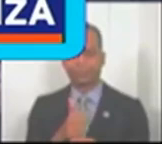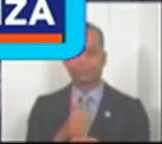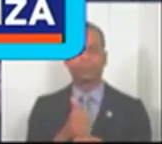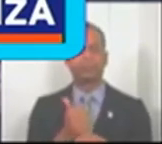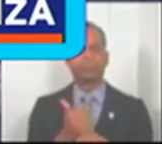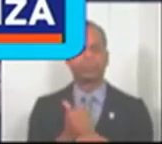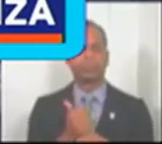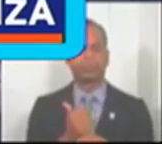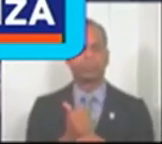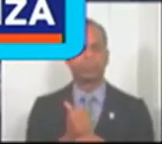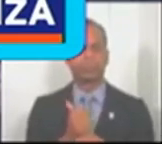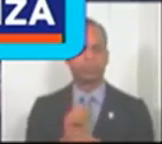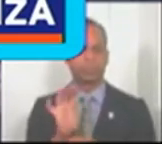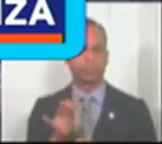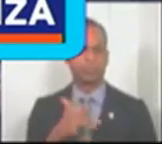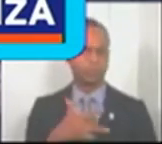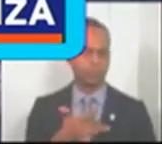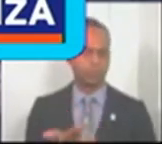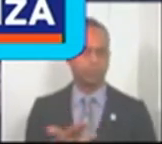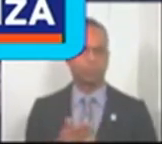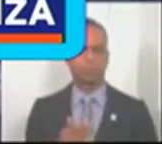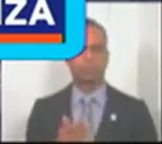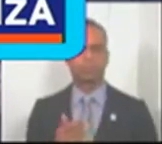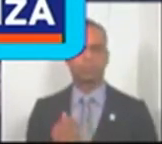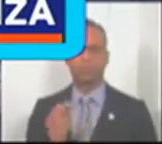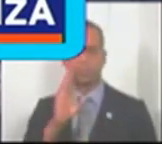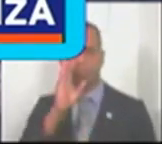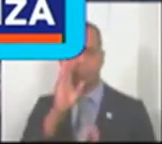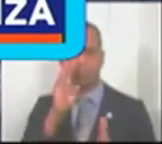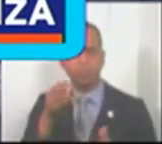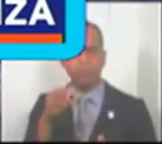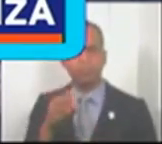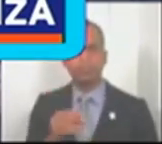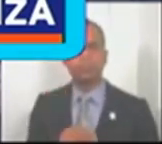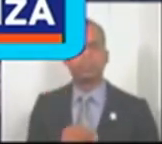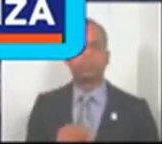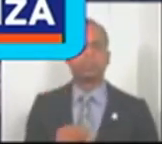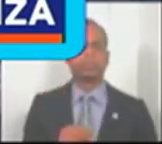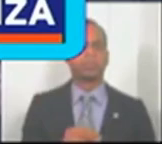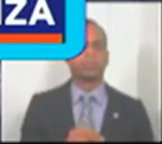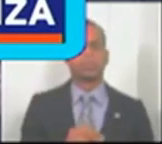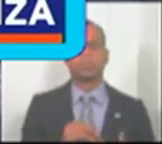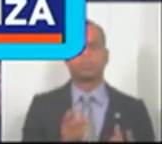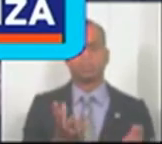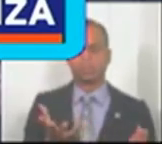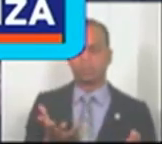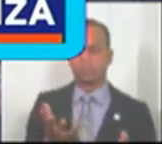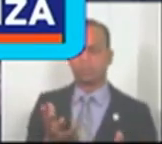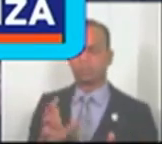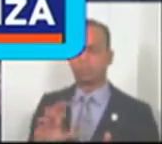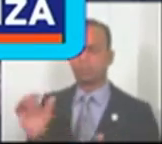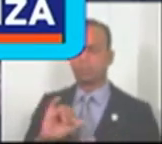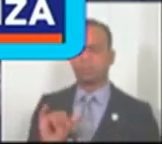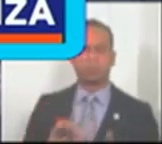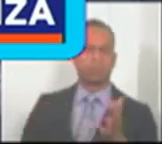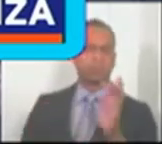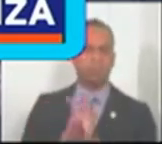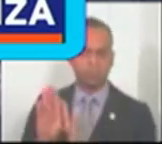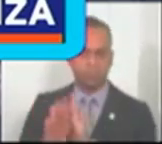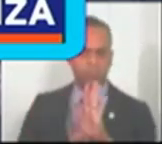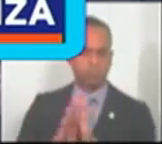que tendía a crear desigualdad, es decir, a concentrar la riqueza y a unas